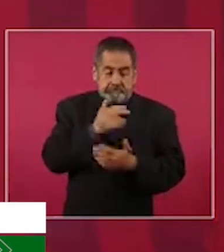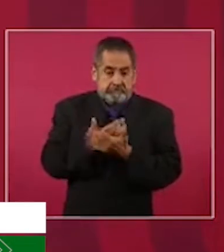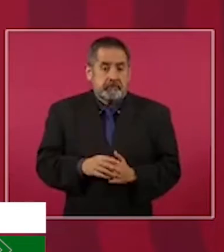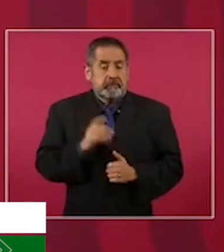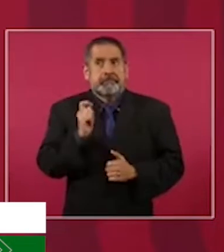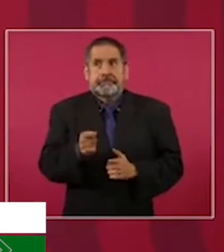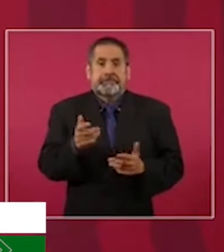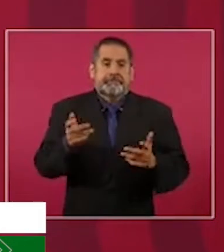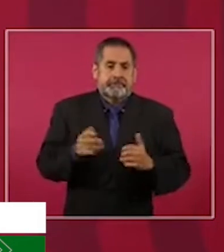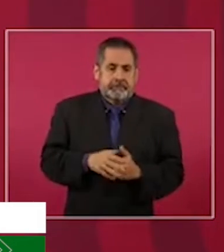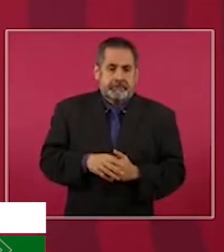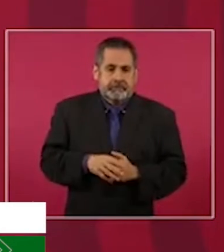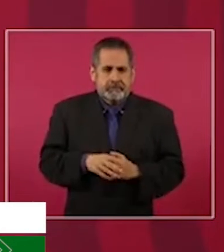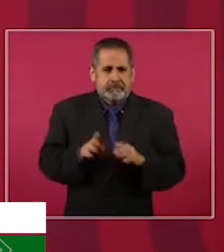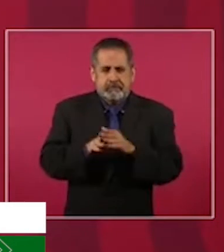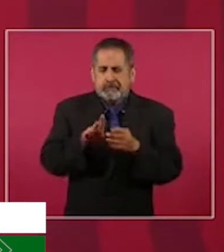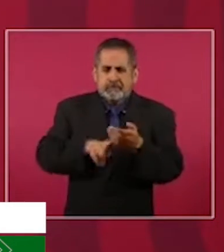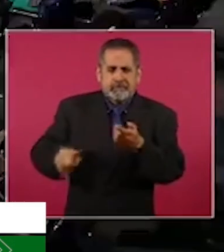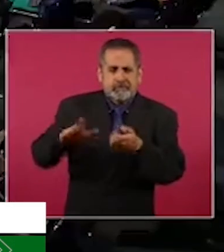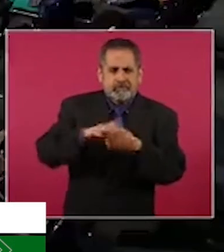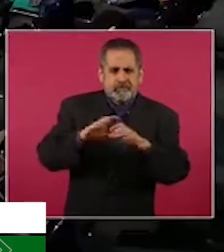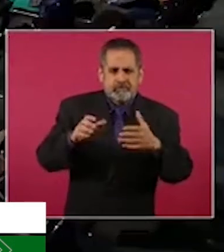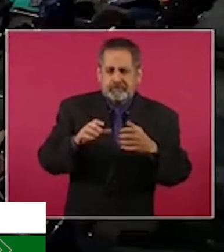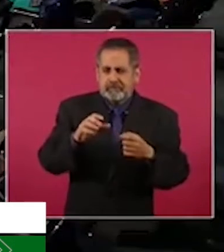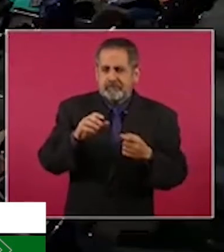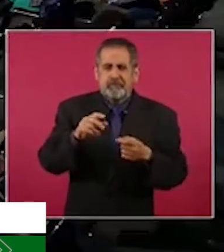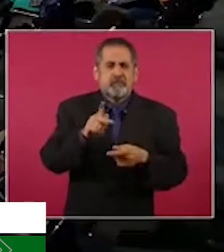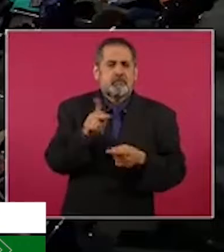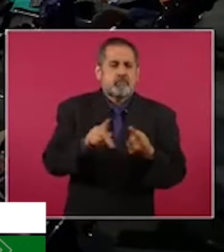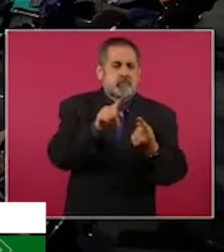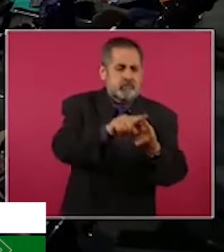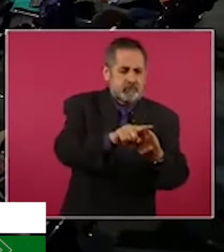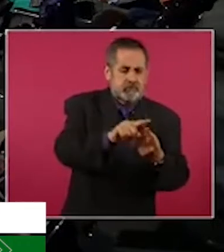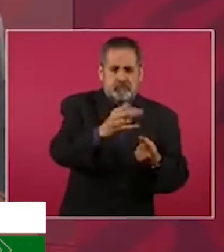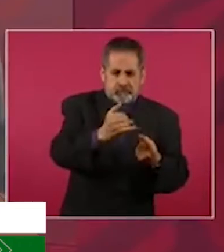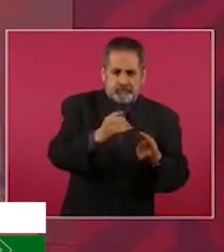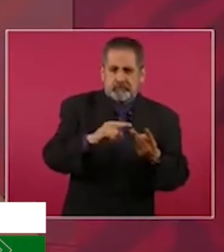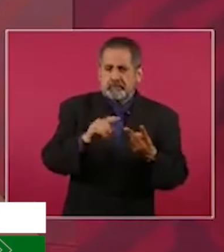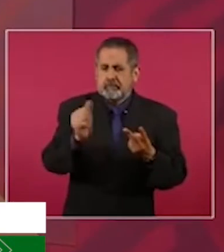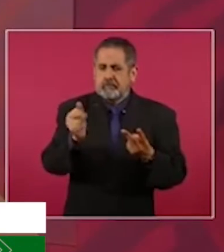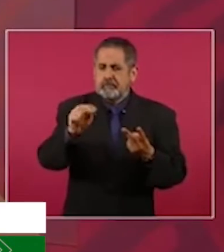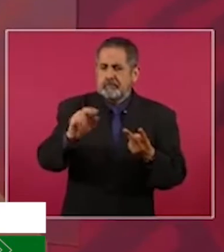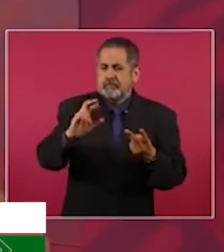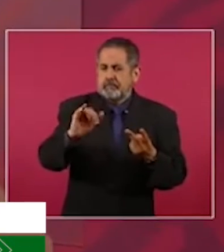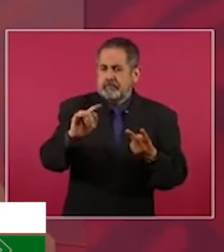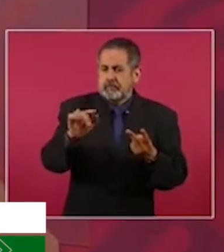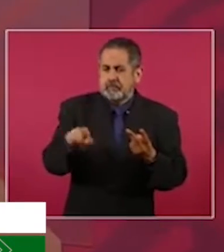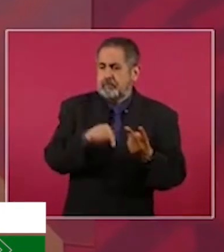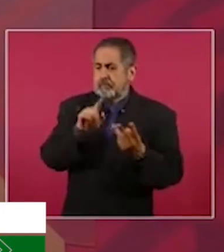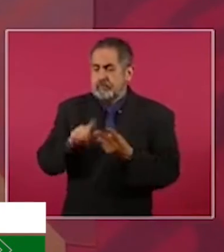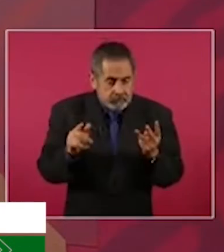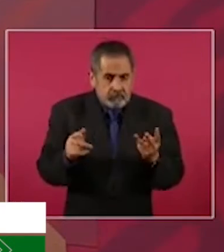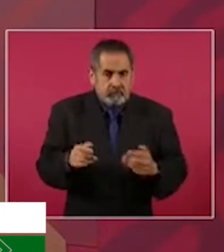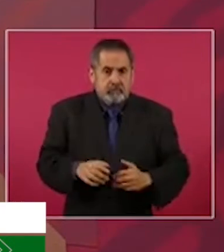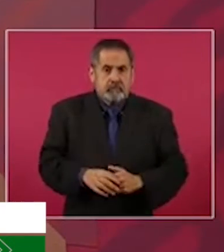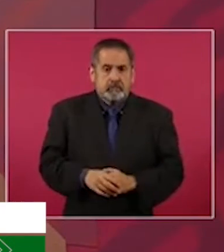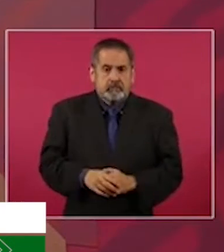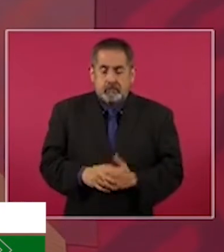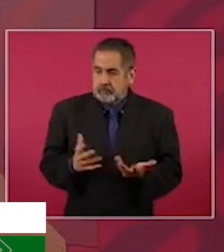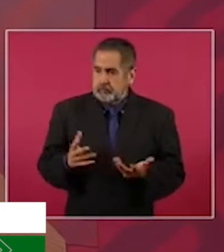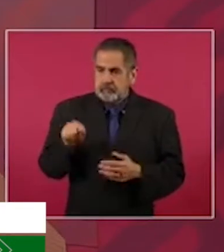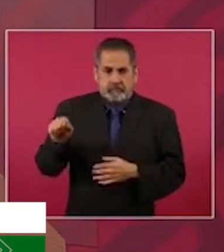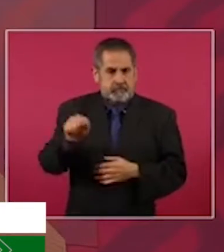además es Bochil, de San Cristóbal y ayer Tuxtla.